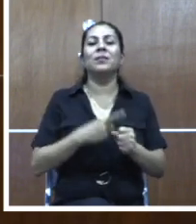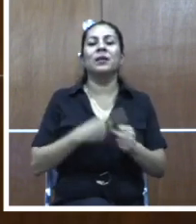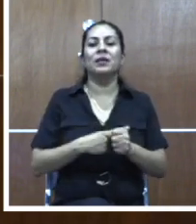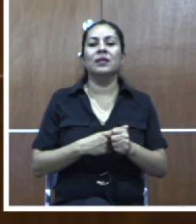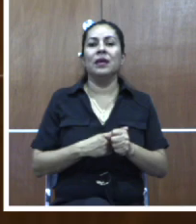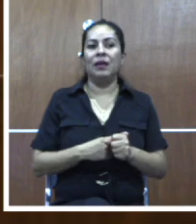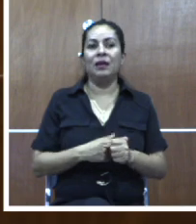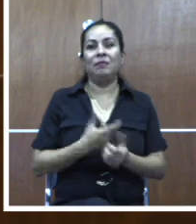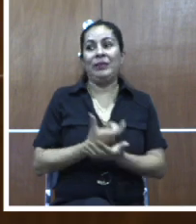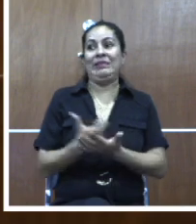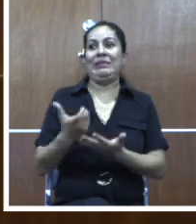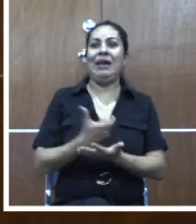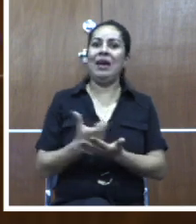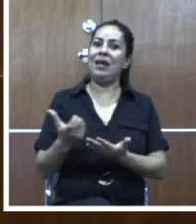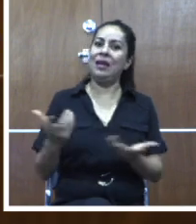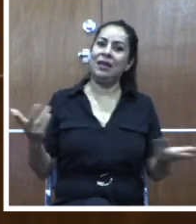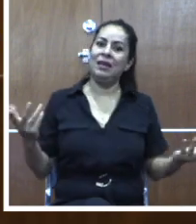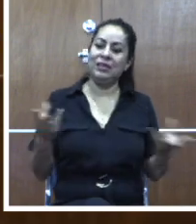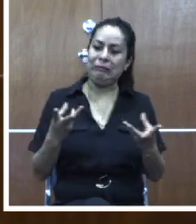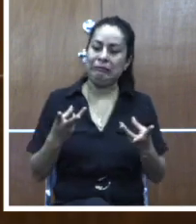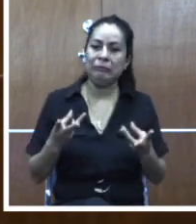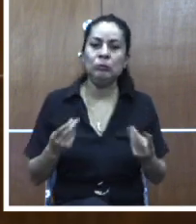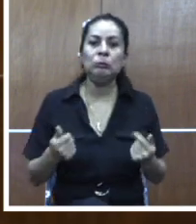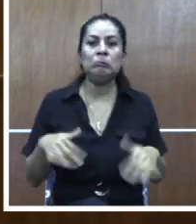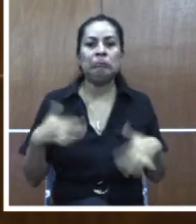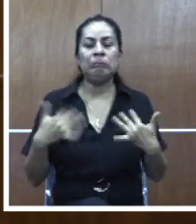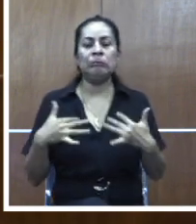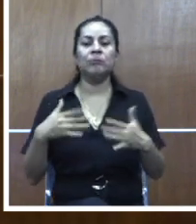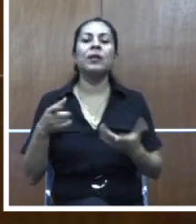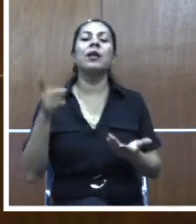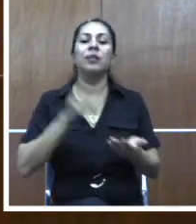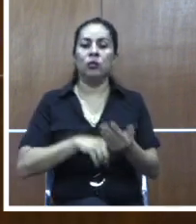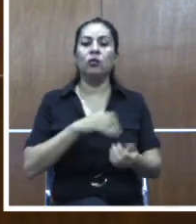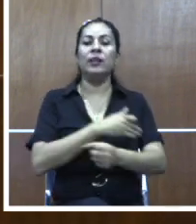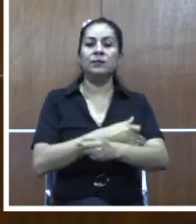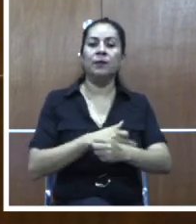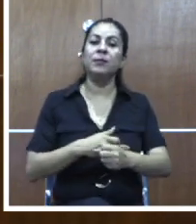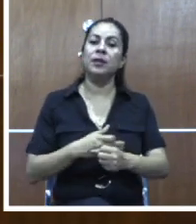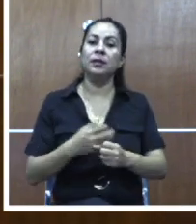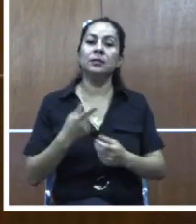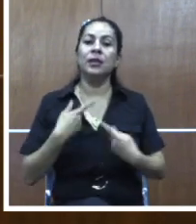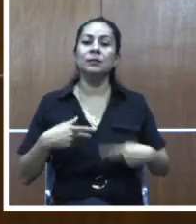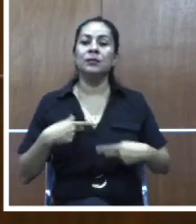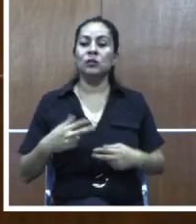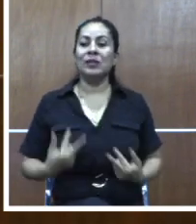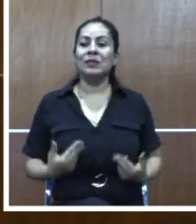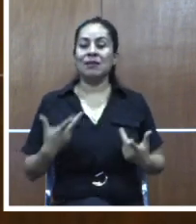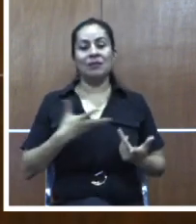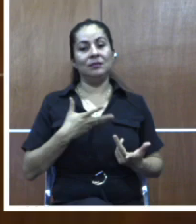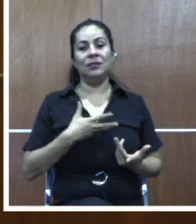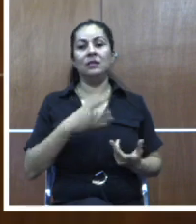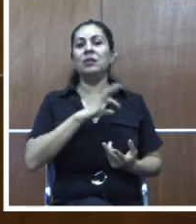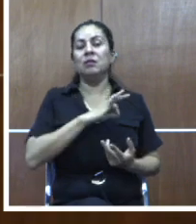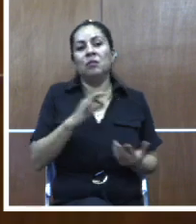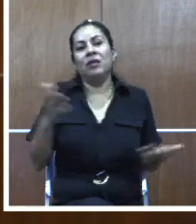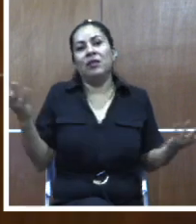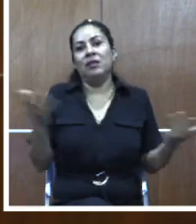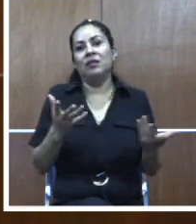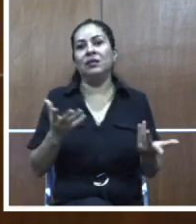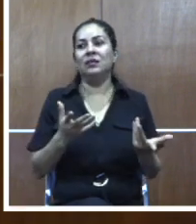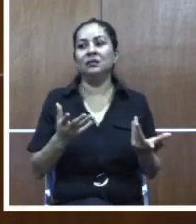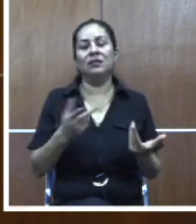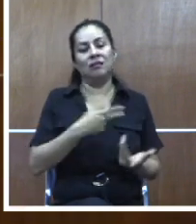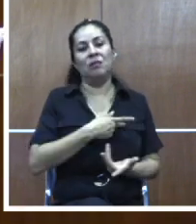muy costosa que ocasiona un gasto considerable a las familias de los pacientes y puede condicionar cierto grado